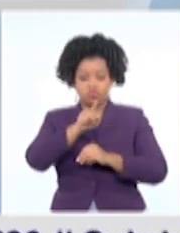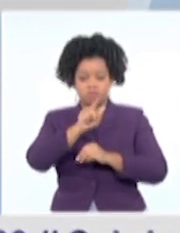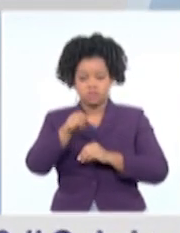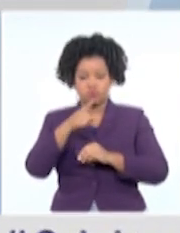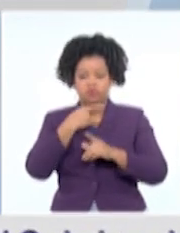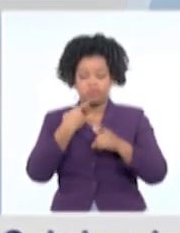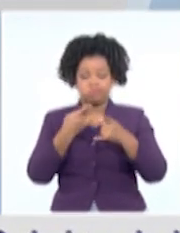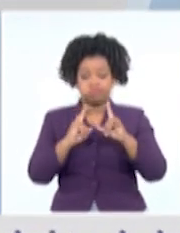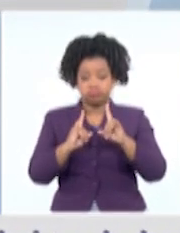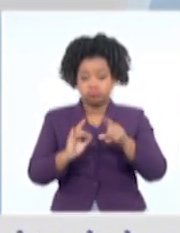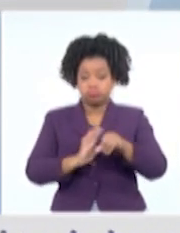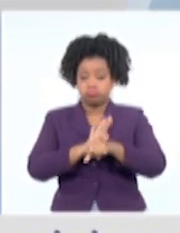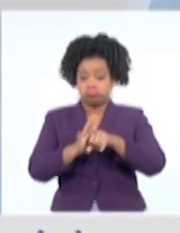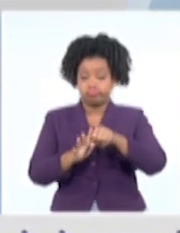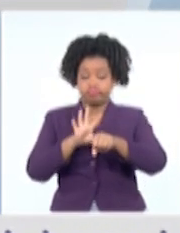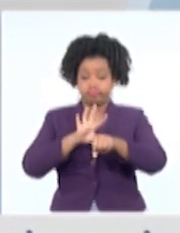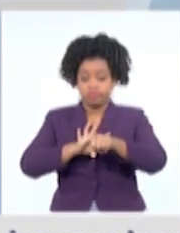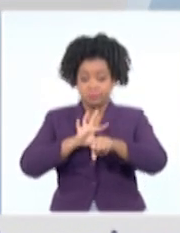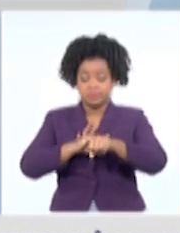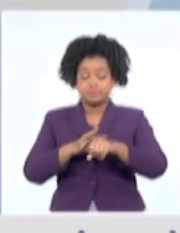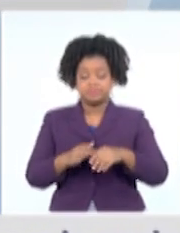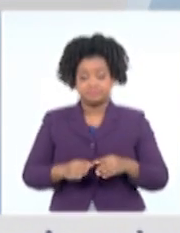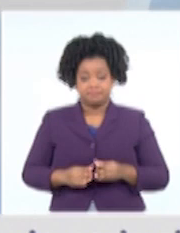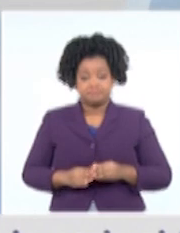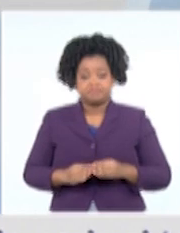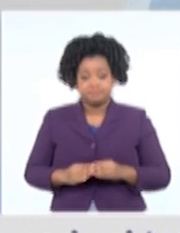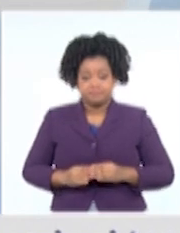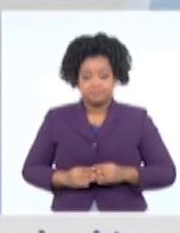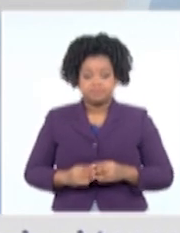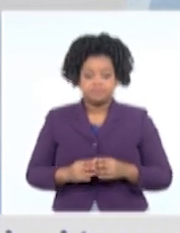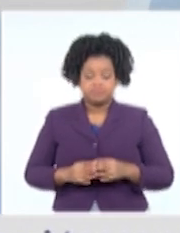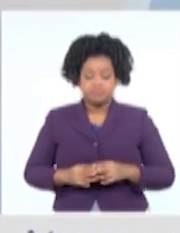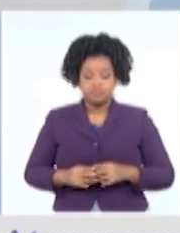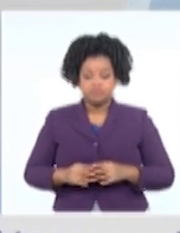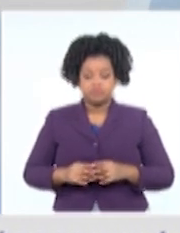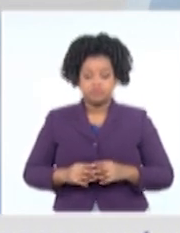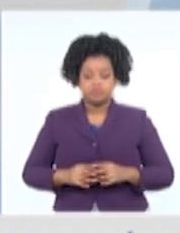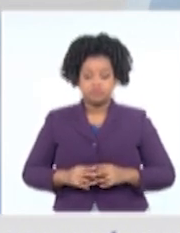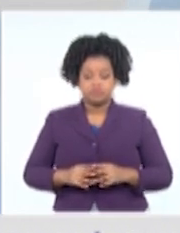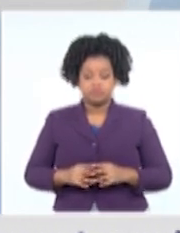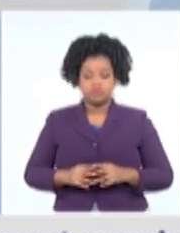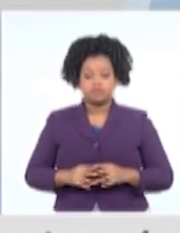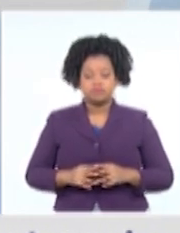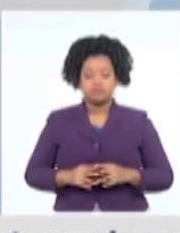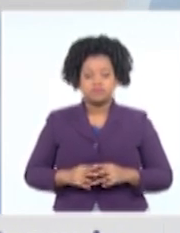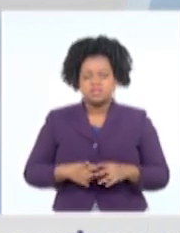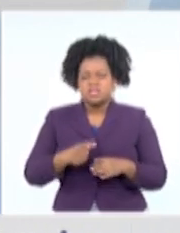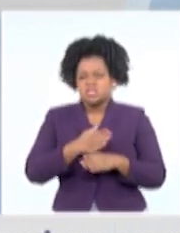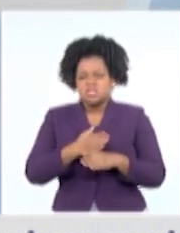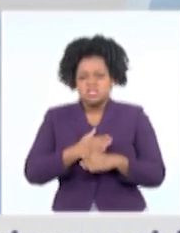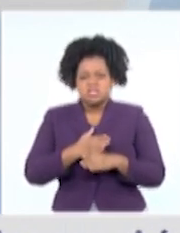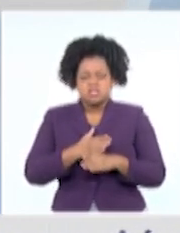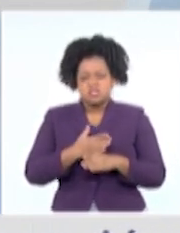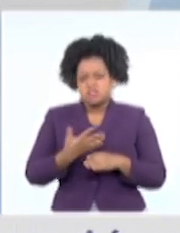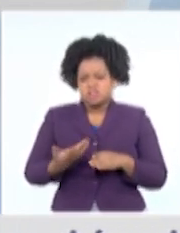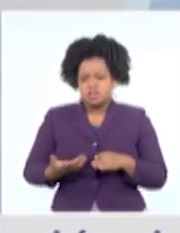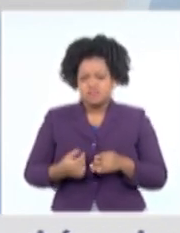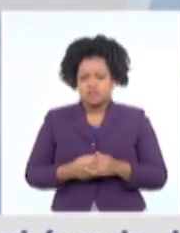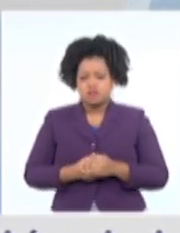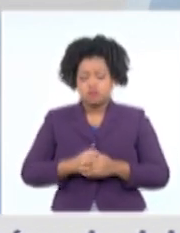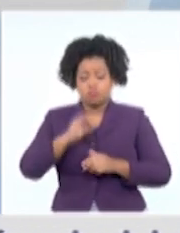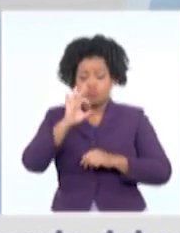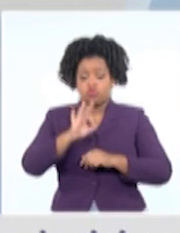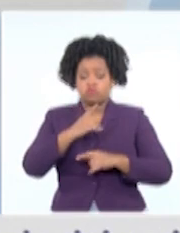con COVID-19 que informamos en el día de hoy, lo cual hace que la letalidad de